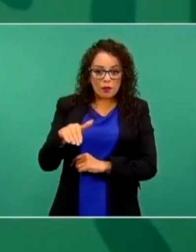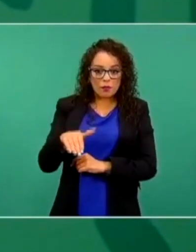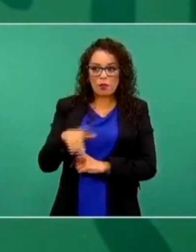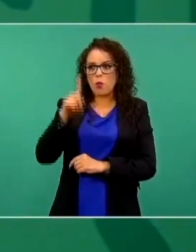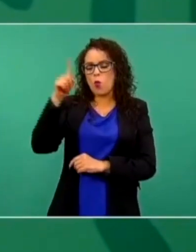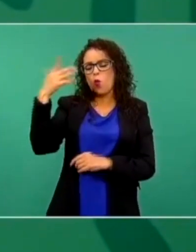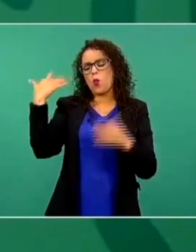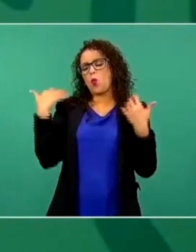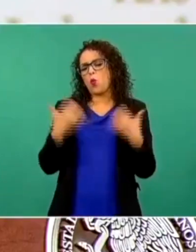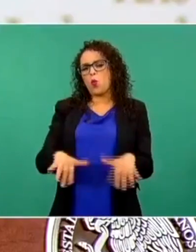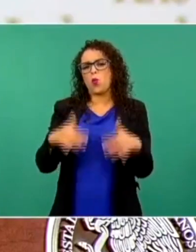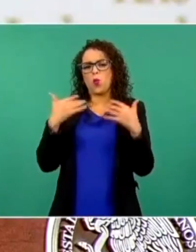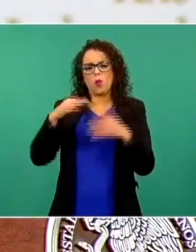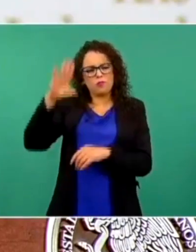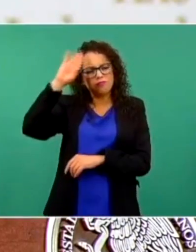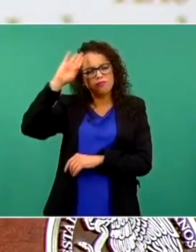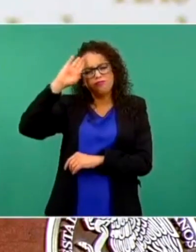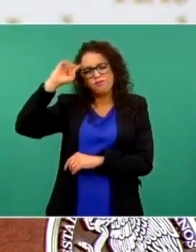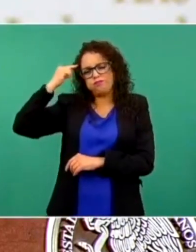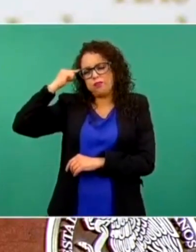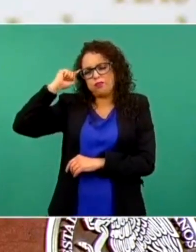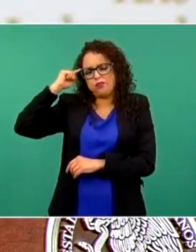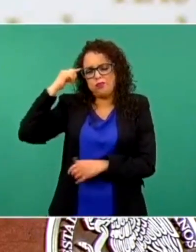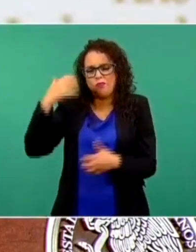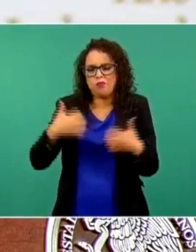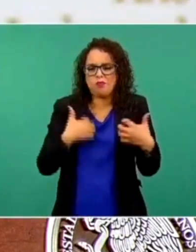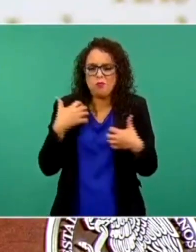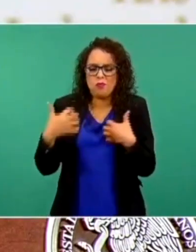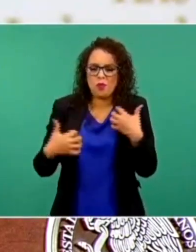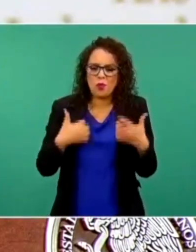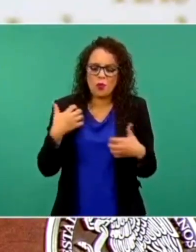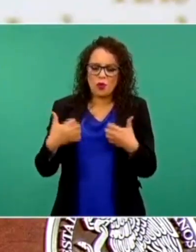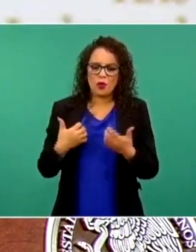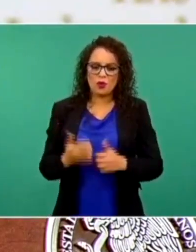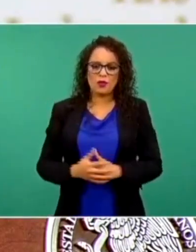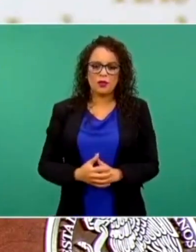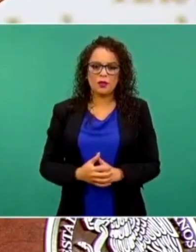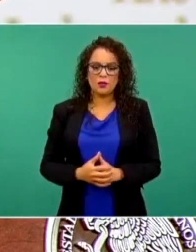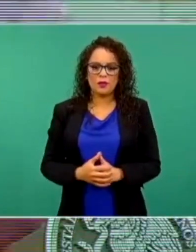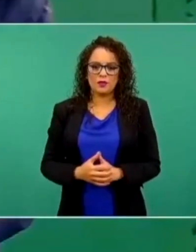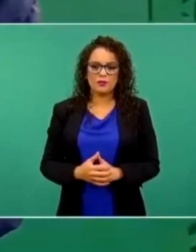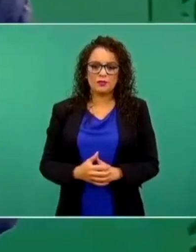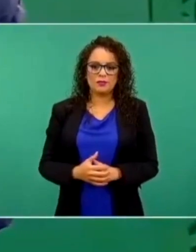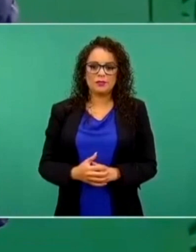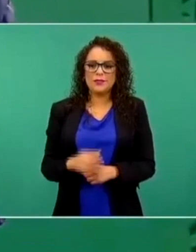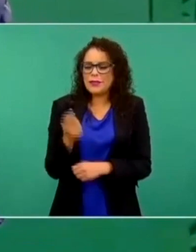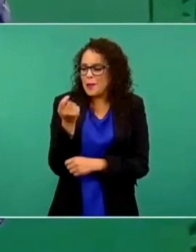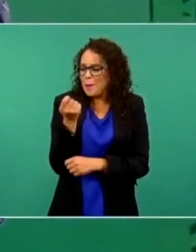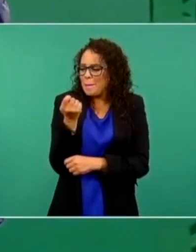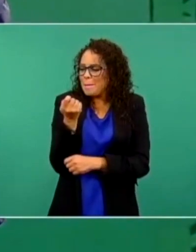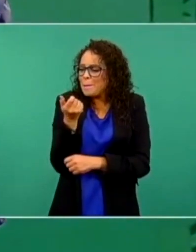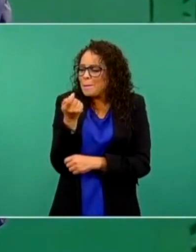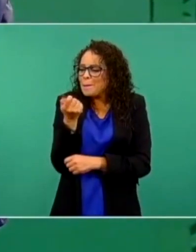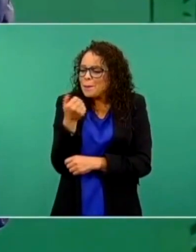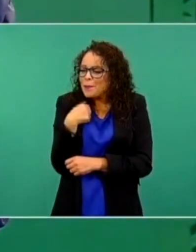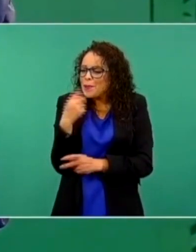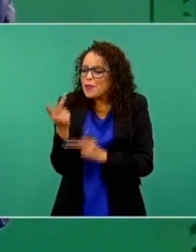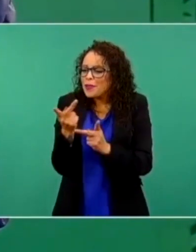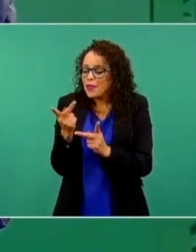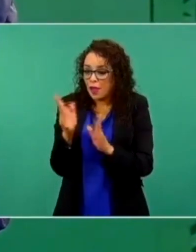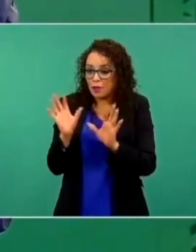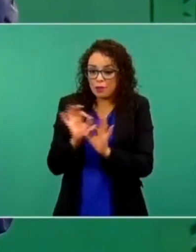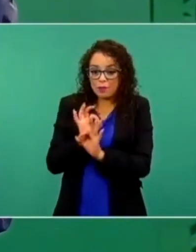e incluso convocar a un debate, señala con dedo flamígero, juzga, condena y